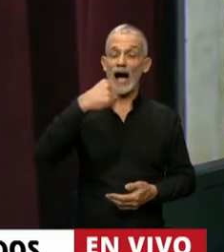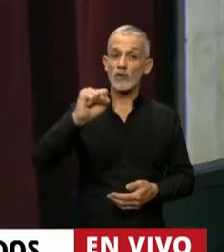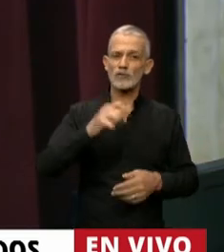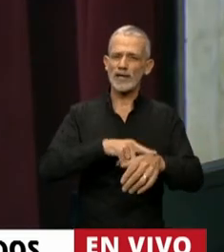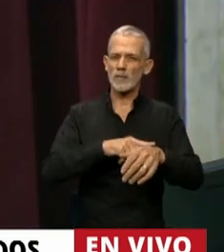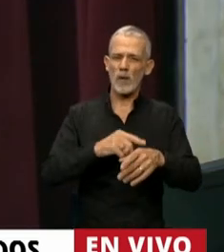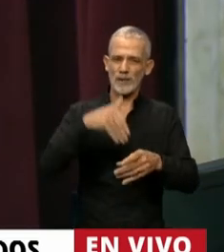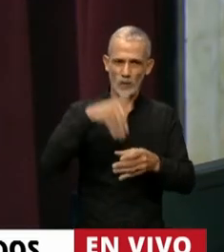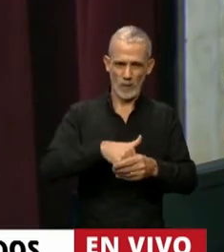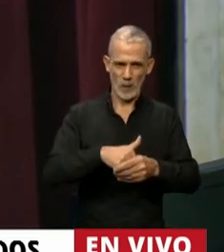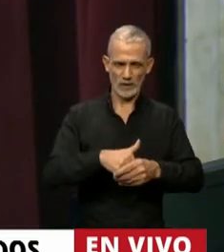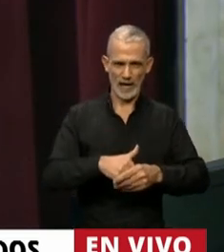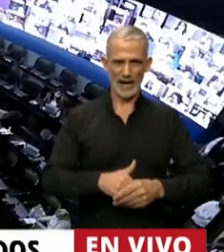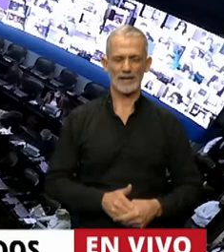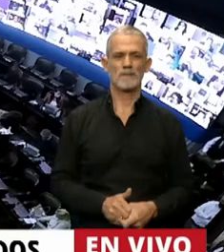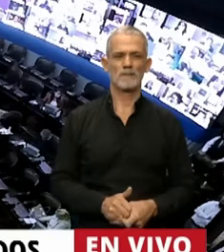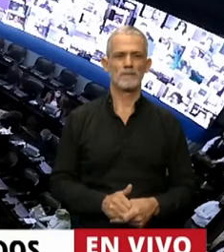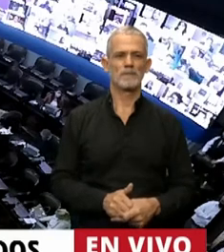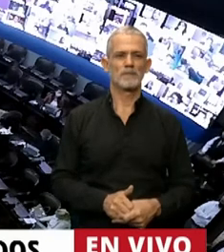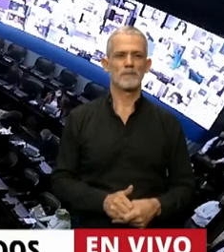Ausente a la hora de votar.